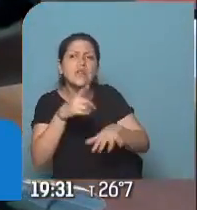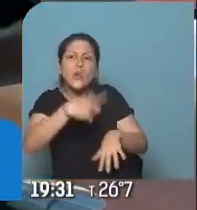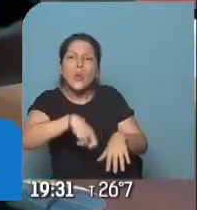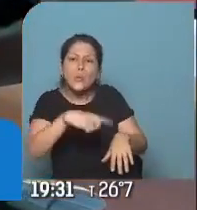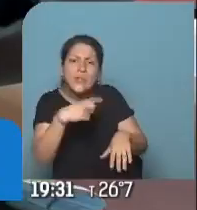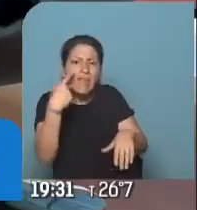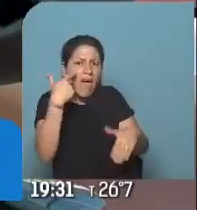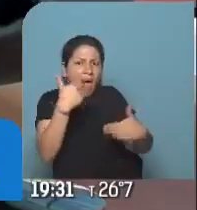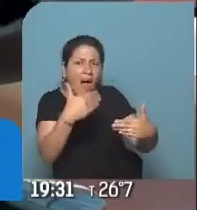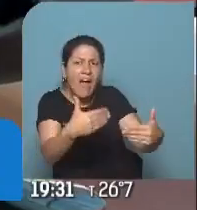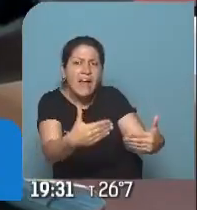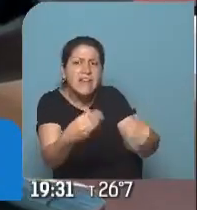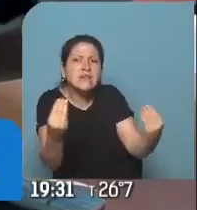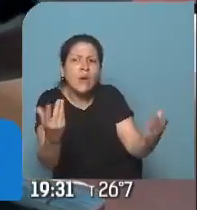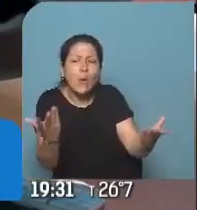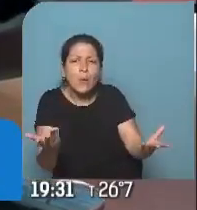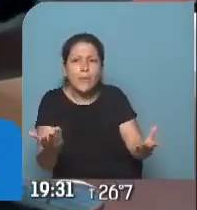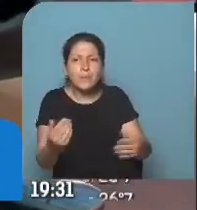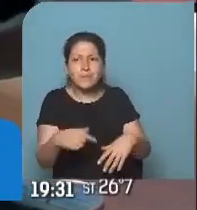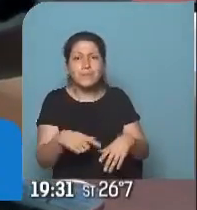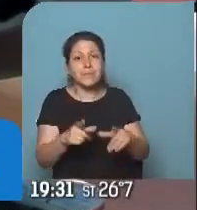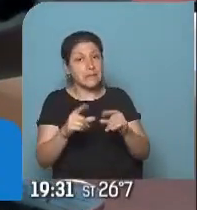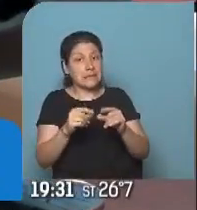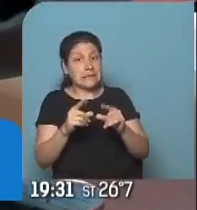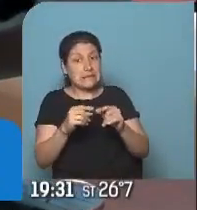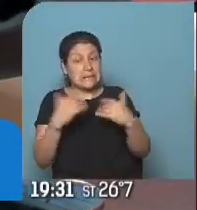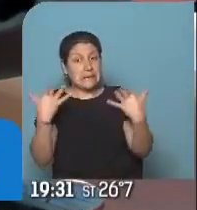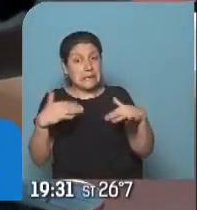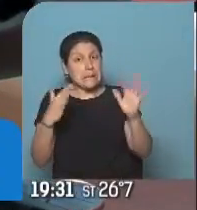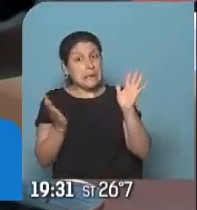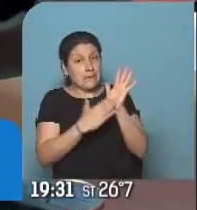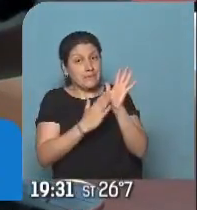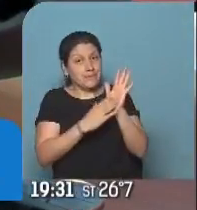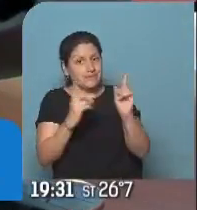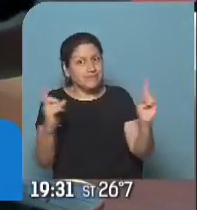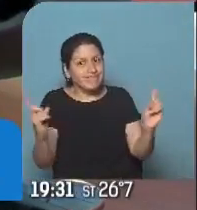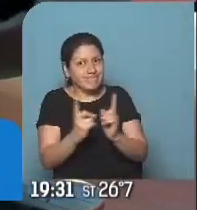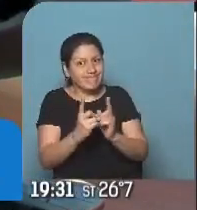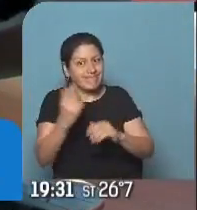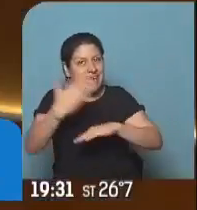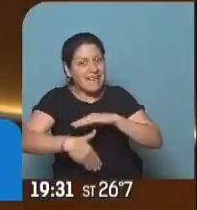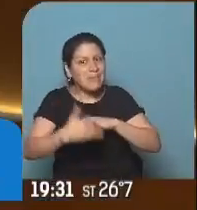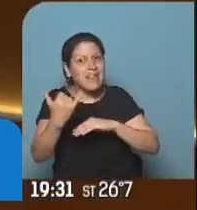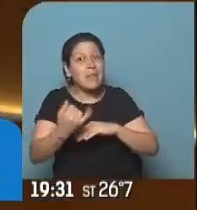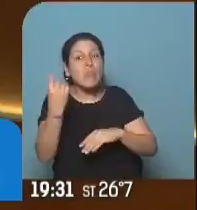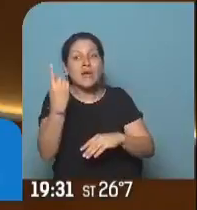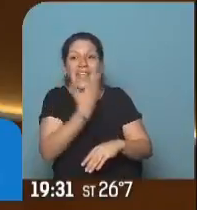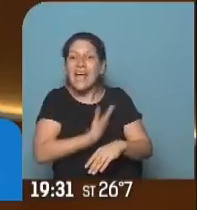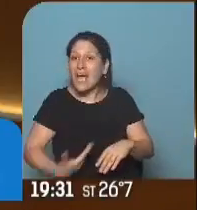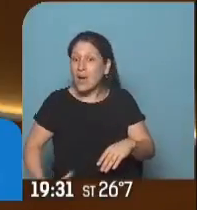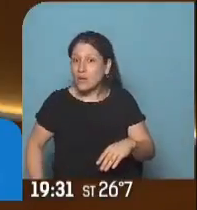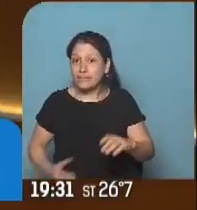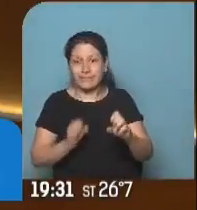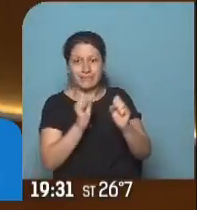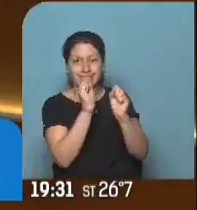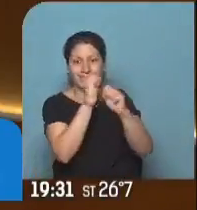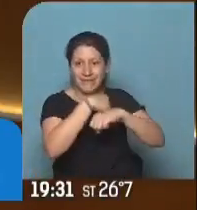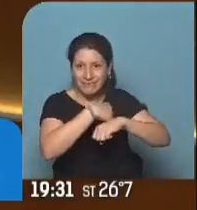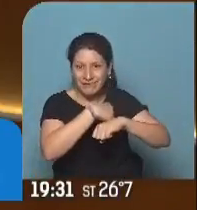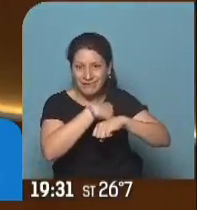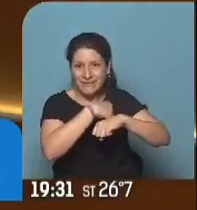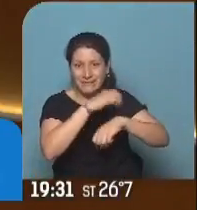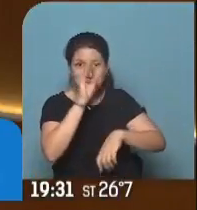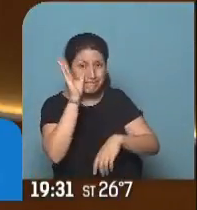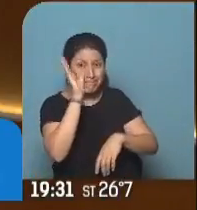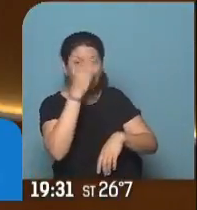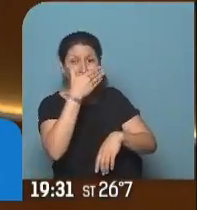vienen realizando? Y los datos duros son limitados porque una de las cosas que hace el gobierno es ocultar la magnitud de la